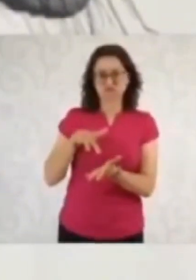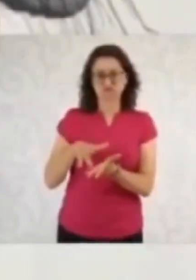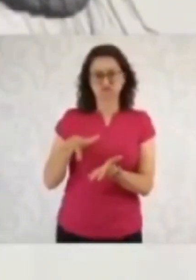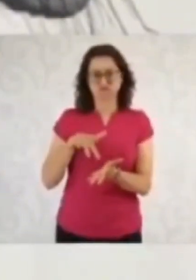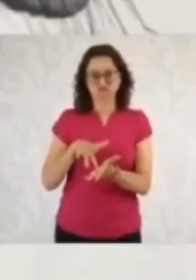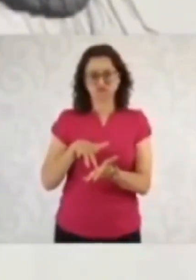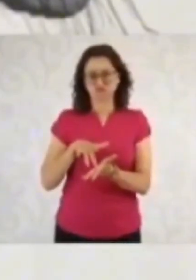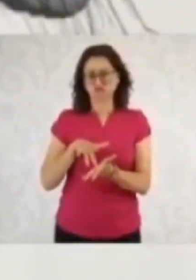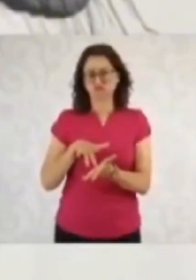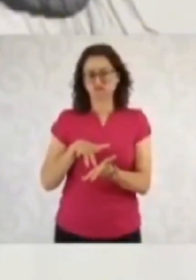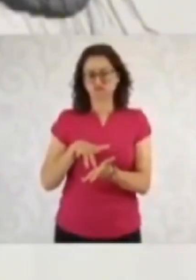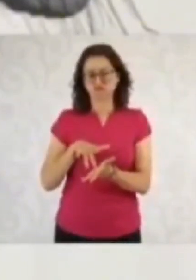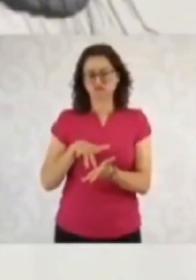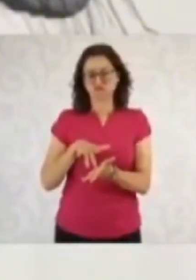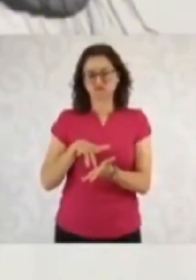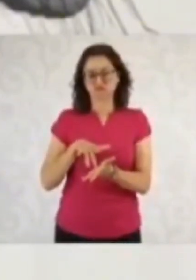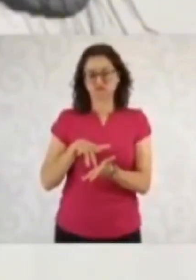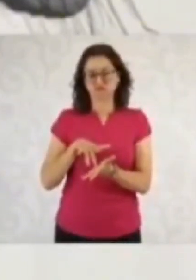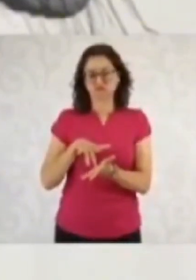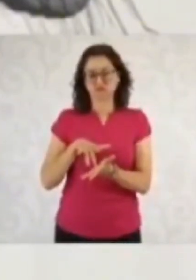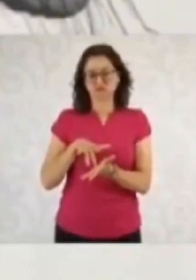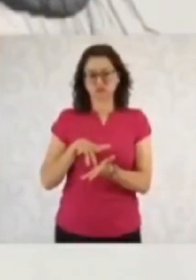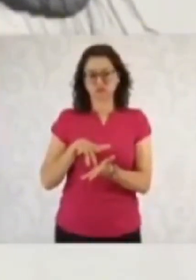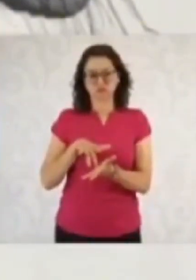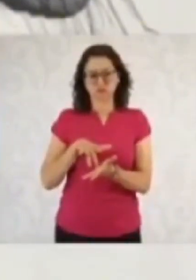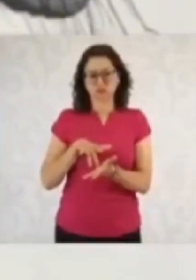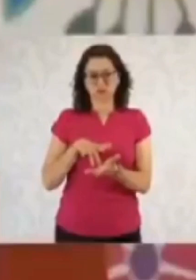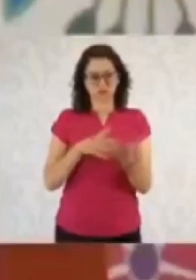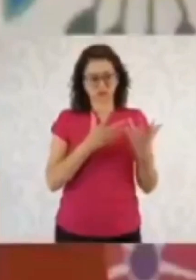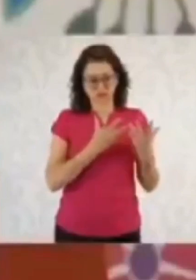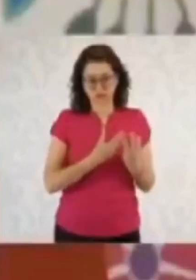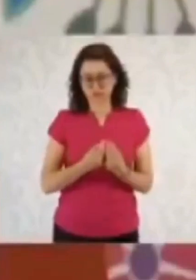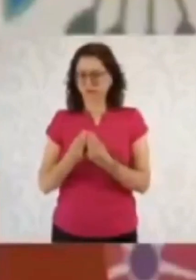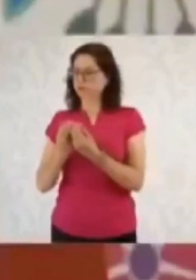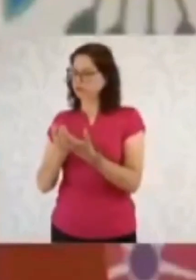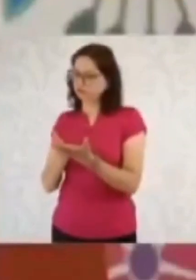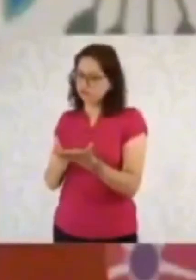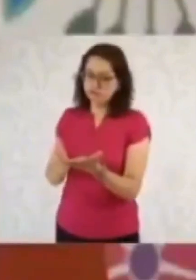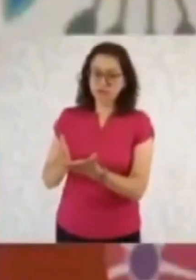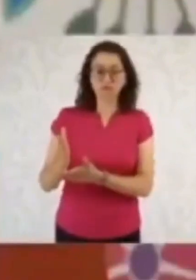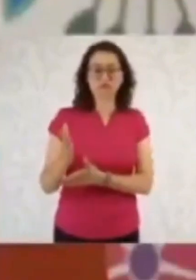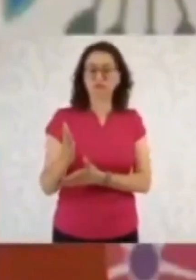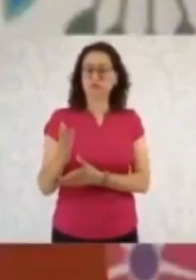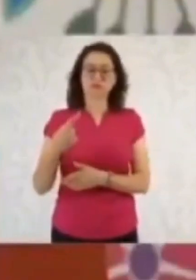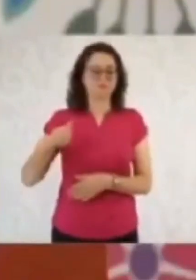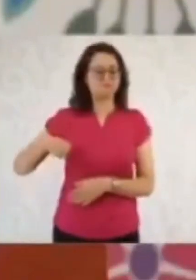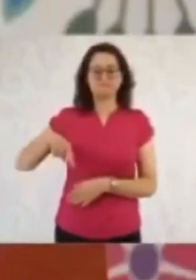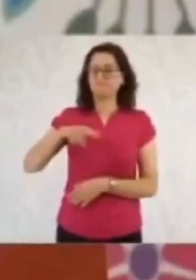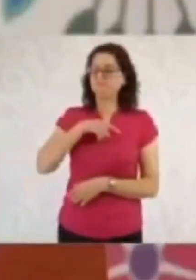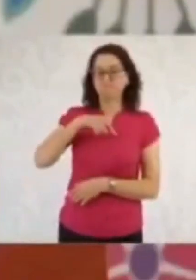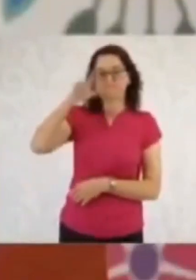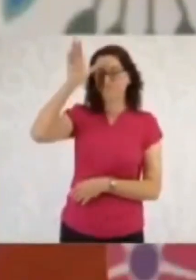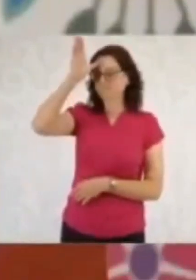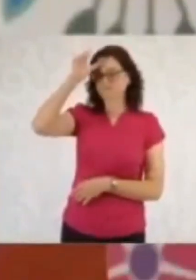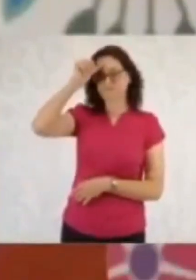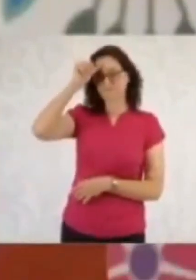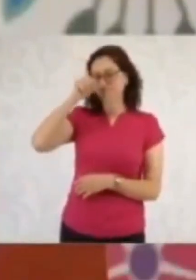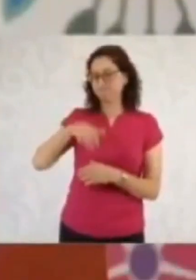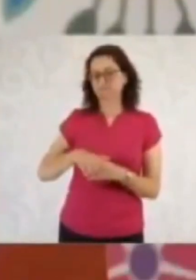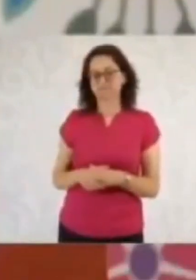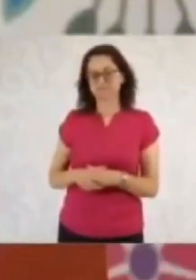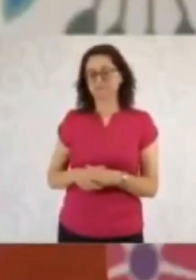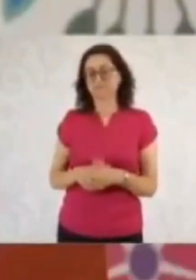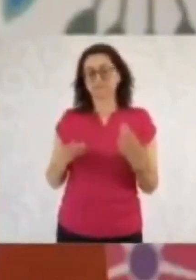se decidió hacer pues esta incursión con la que no estuvimos de acuerdo en el foro, Alicia, y ellos pues